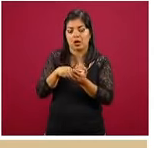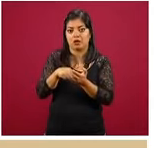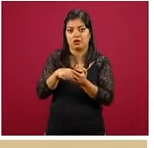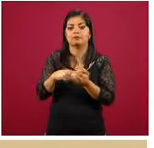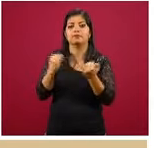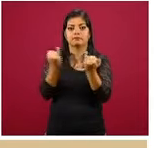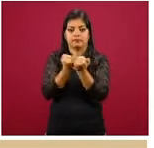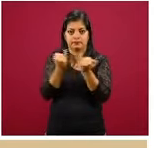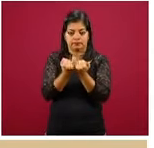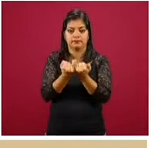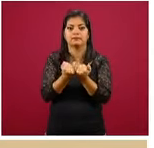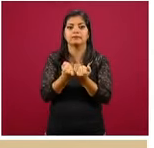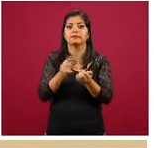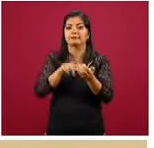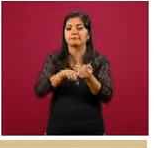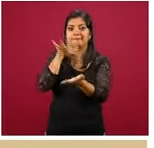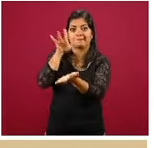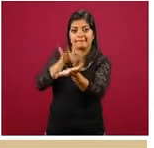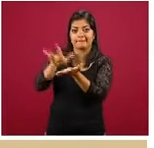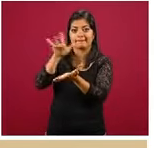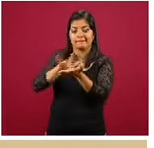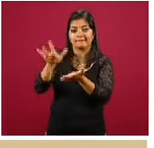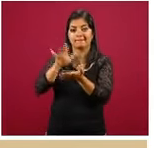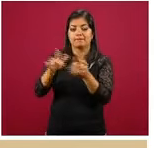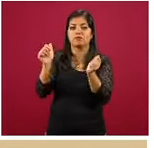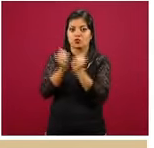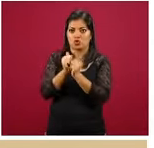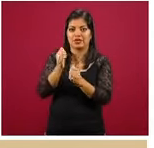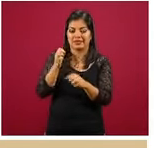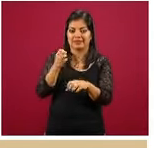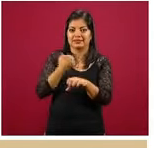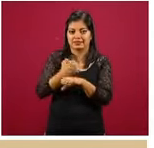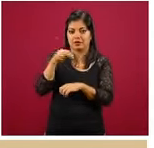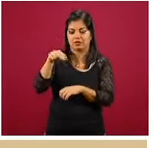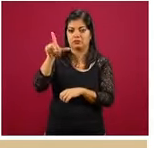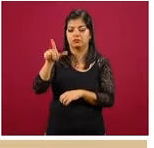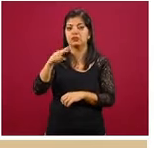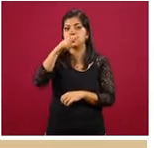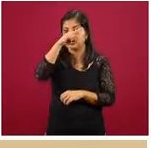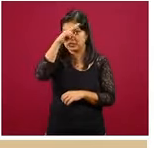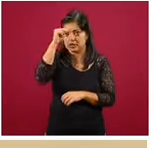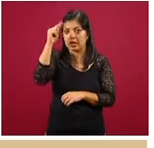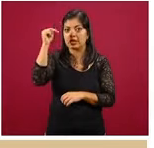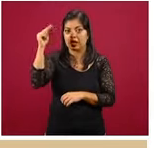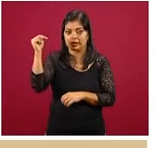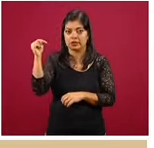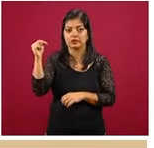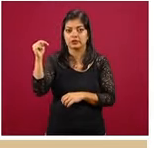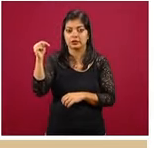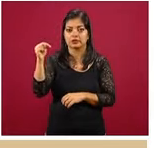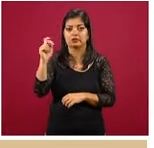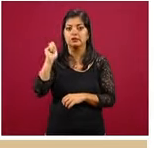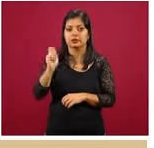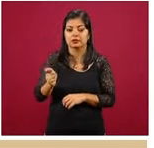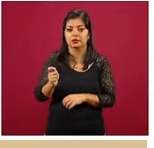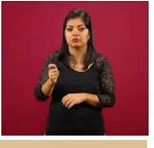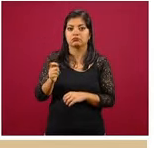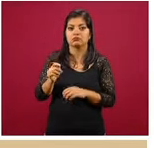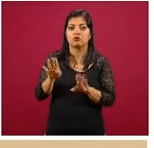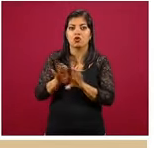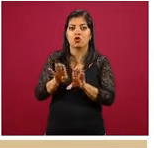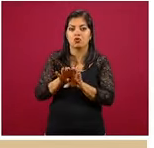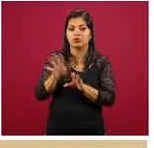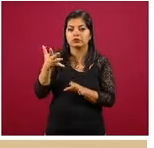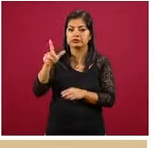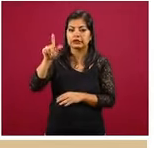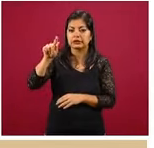está trabajando de manera muy coordinada con el Estado. Nayarit ya acercándose a su nivel de seguridad, que sería el